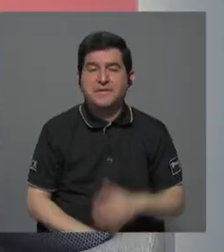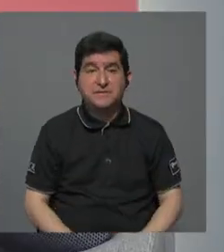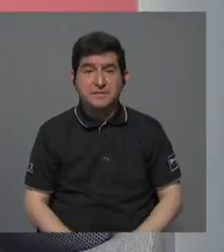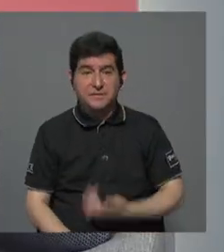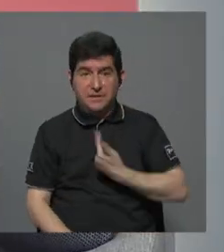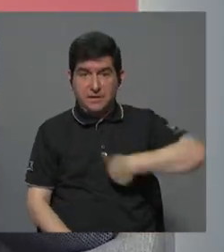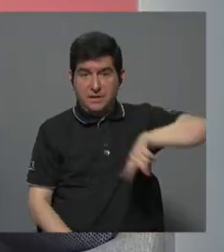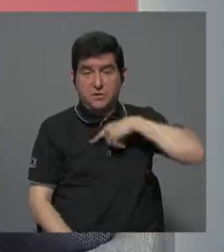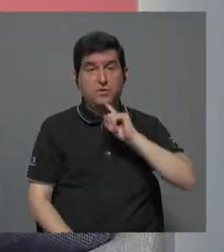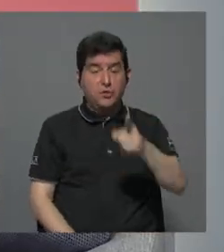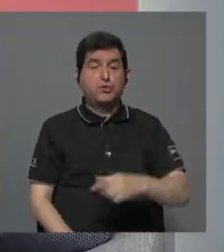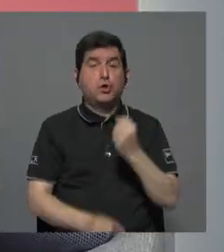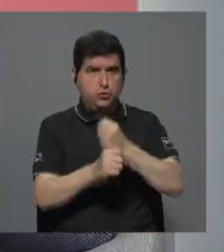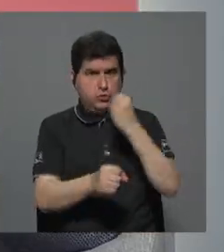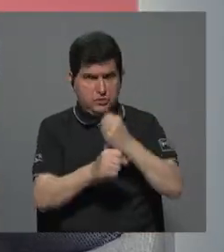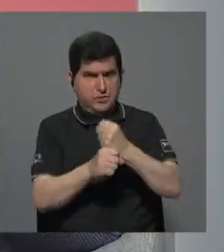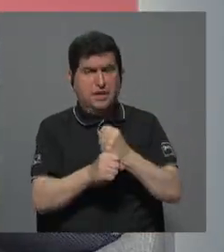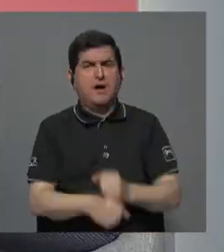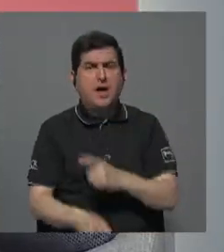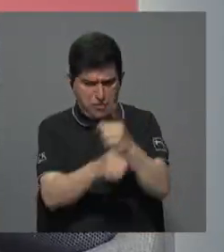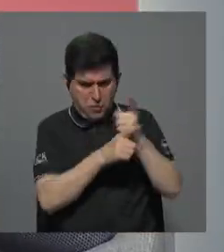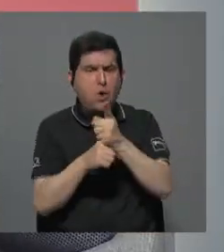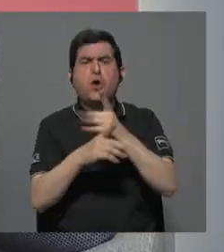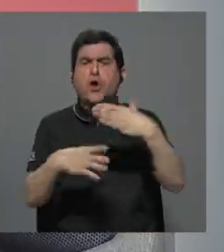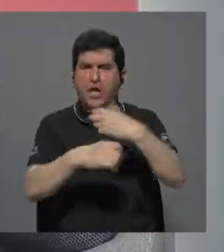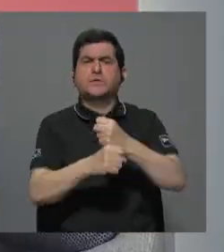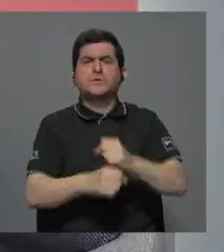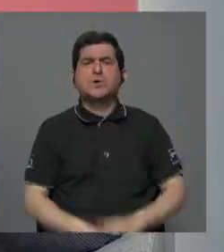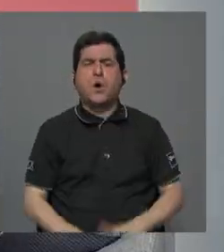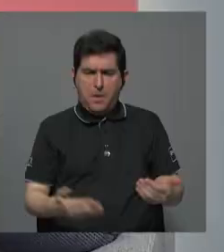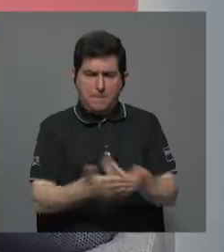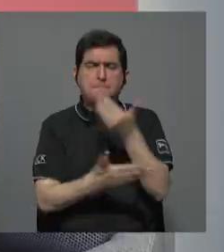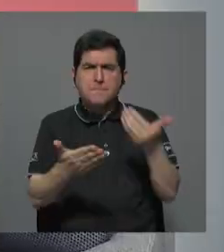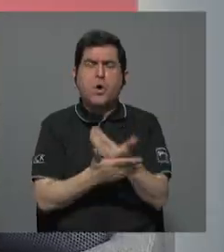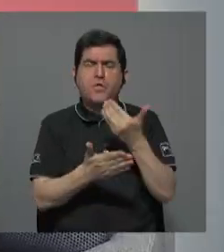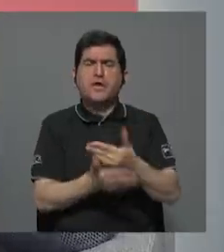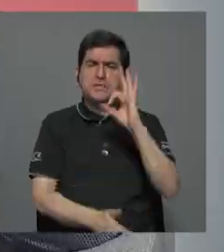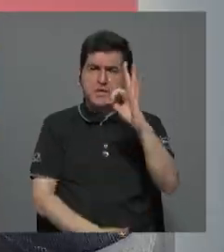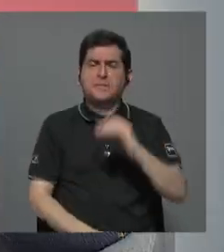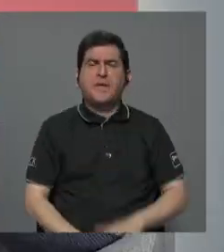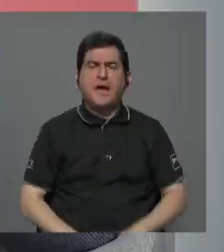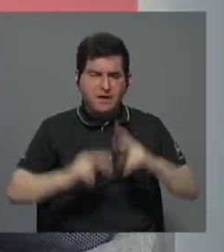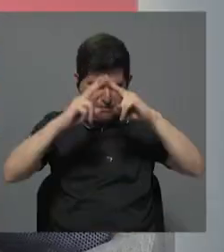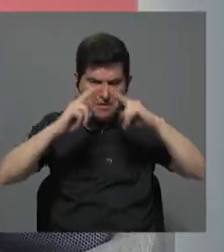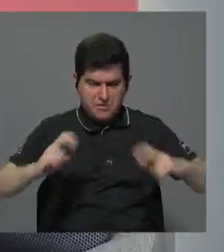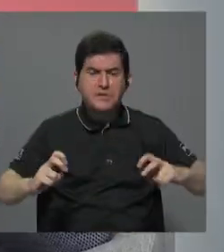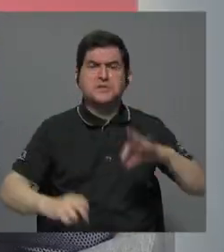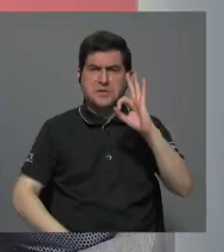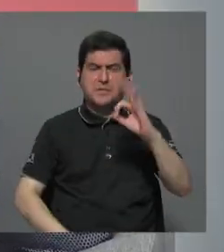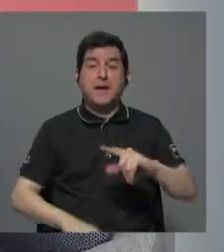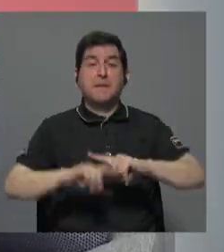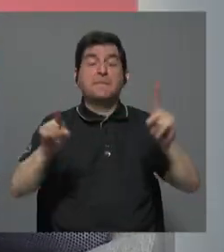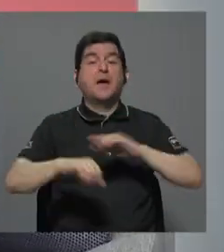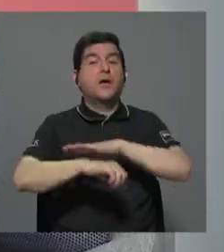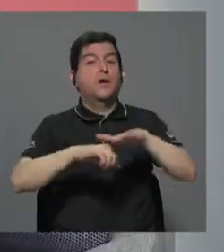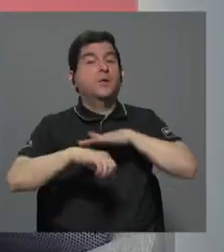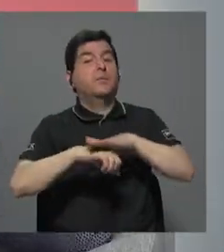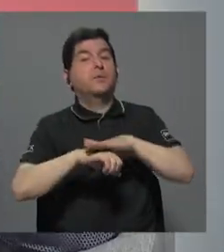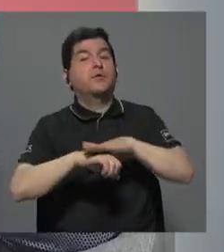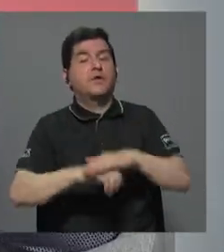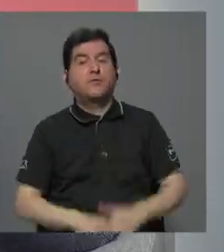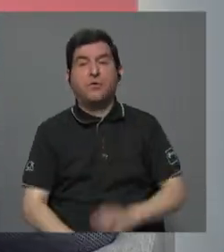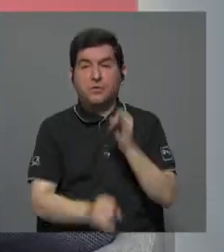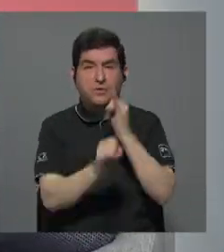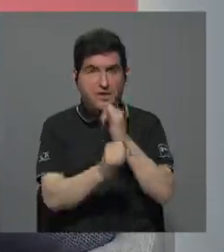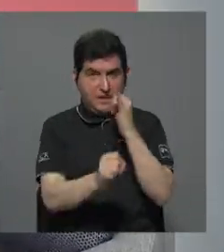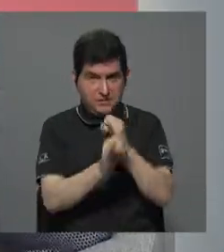decimos trabajemos en ello corrijamos modernicemos está bien revisemos pero por favor las